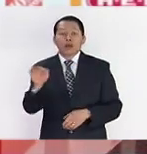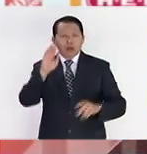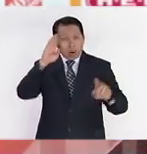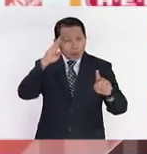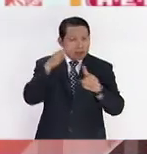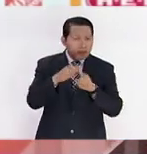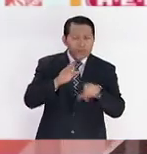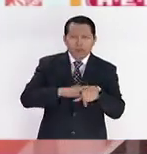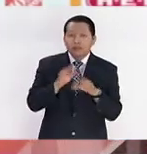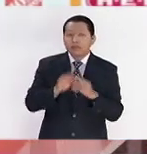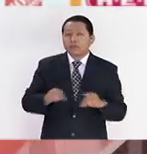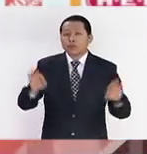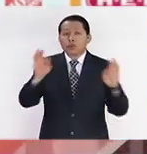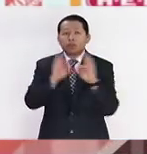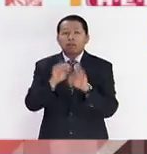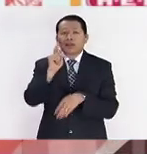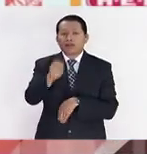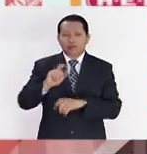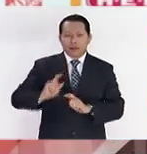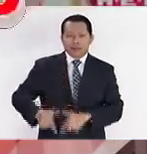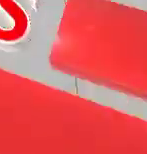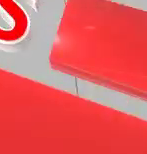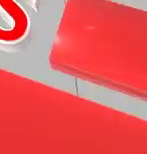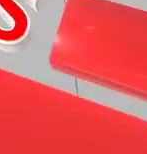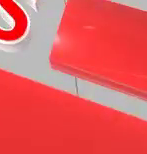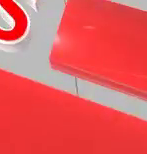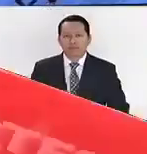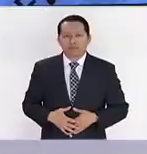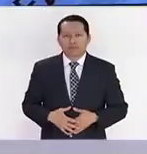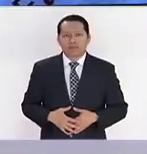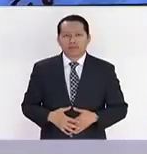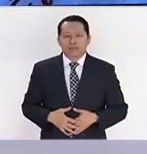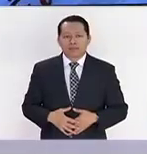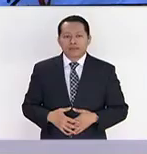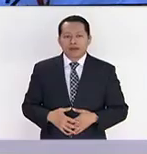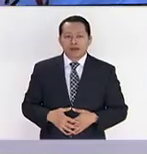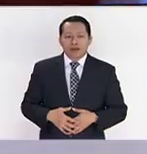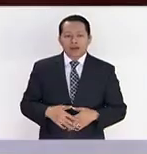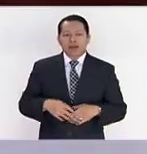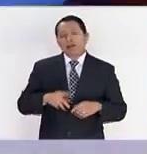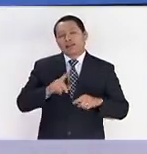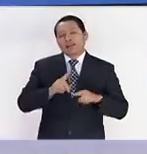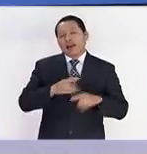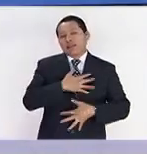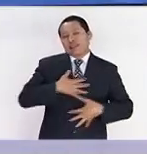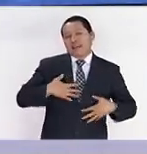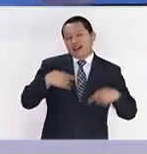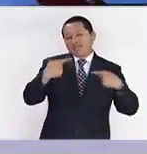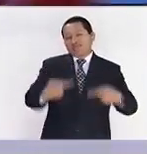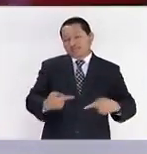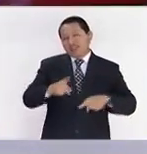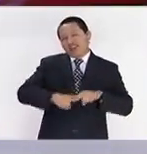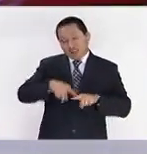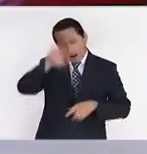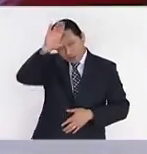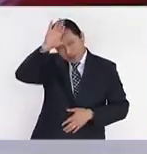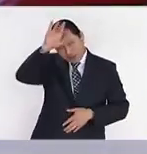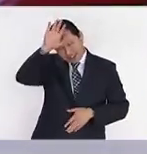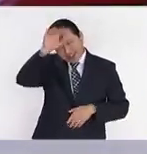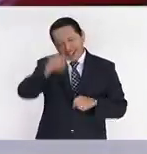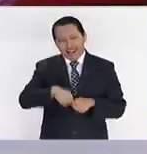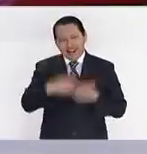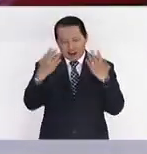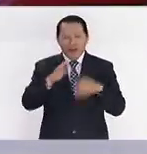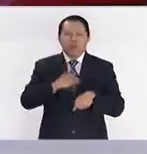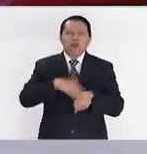objetivo principal, que es quedar campeones. ¿Y contra quién va a ir el equipo de los Tigres? Pues contra Monterrey, por supuesto. Por